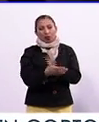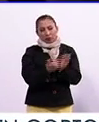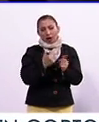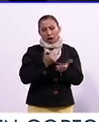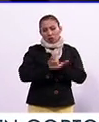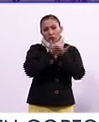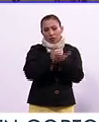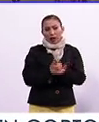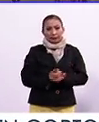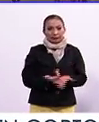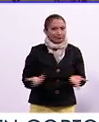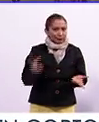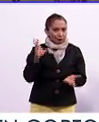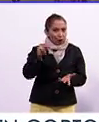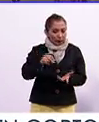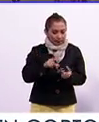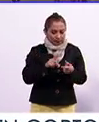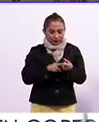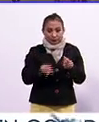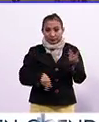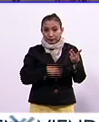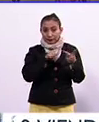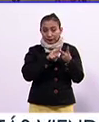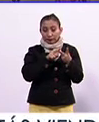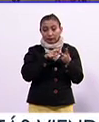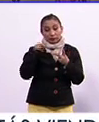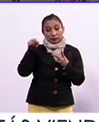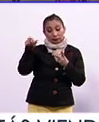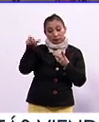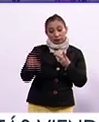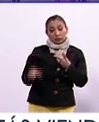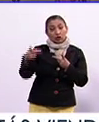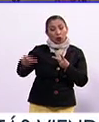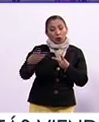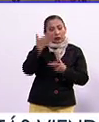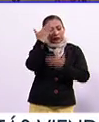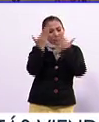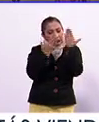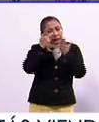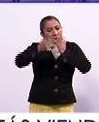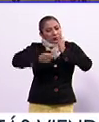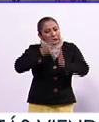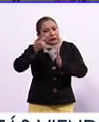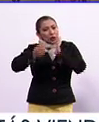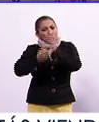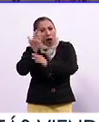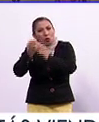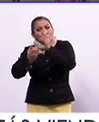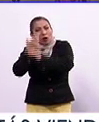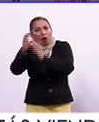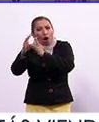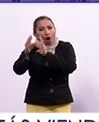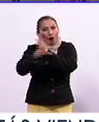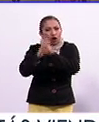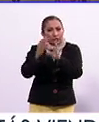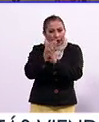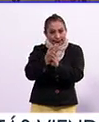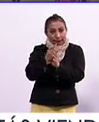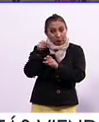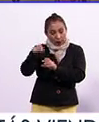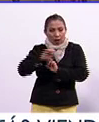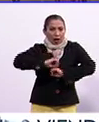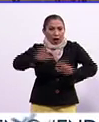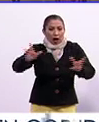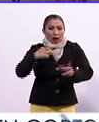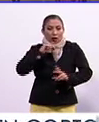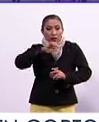cosas de ese tipo, ¿eh? Pero segundo, estar preparándose y actualizándose permanentemente, porque